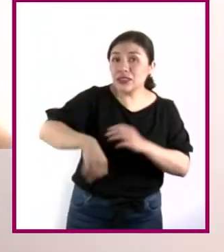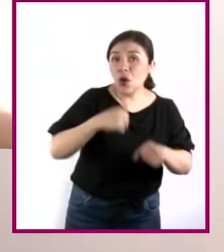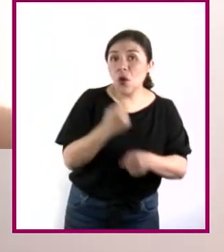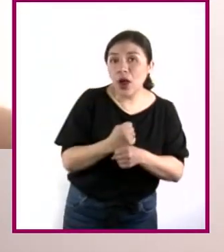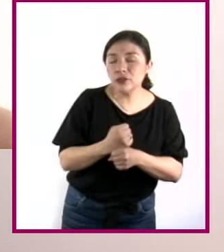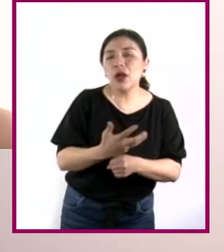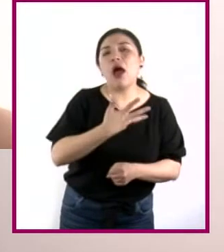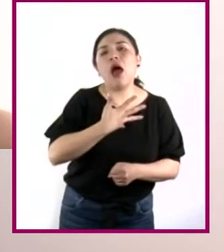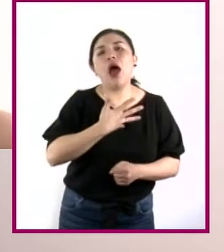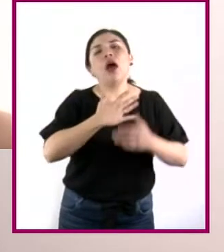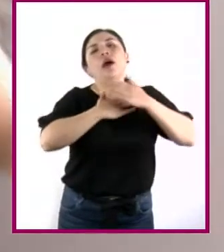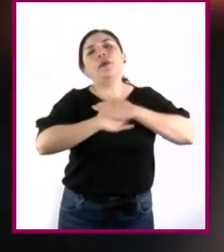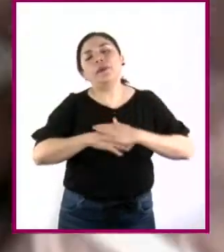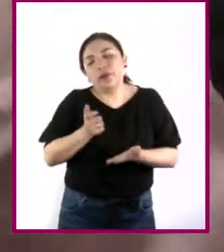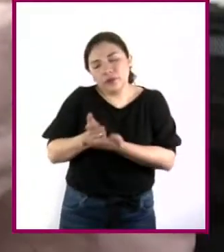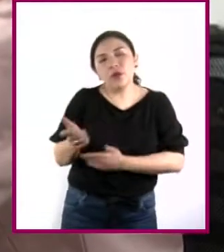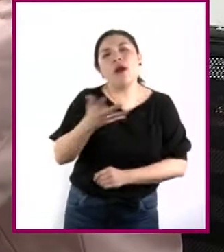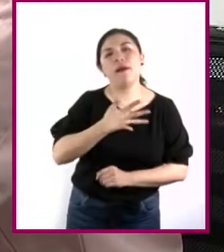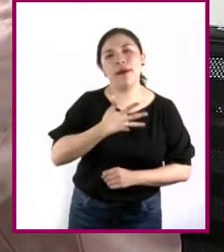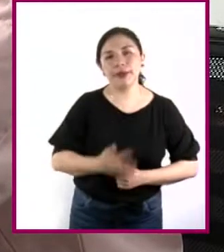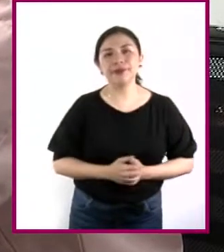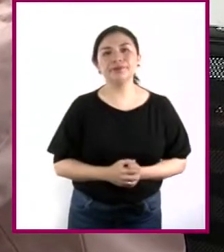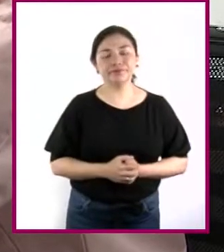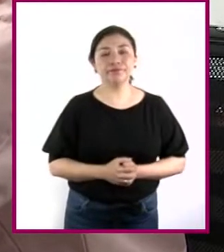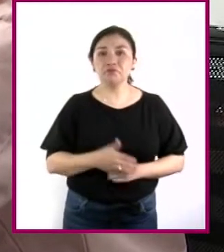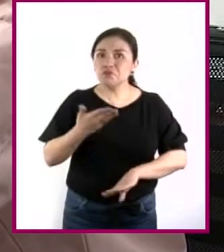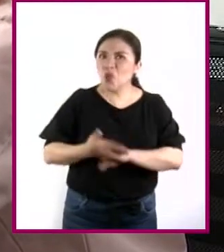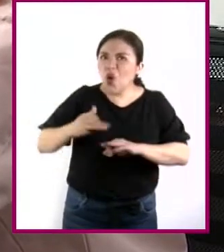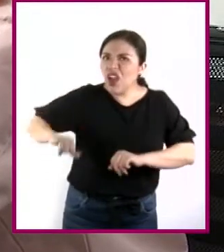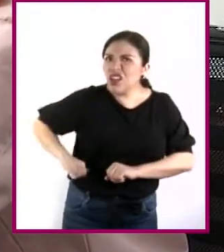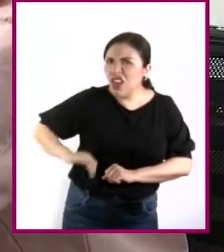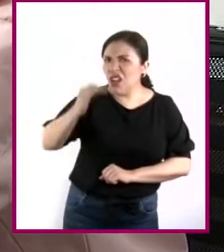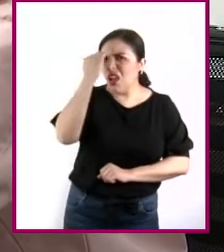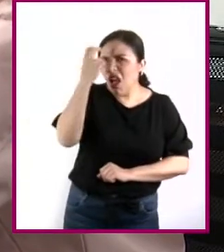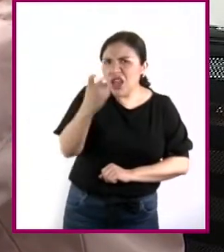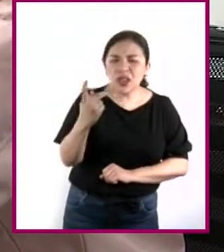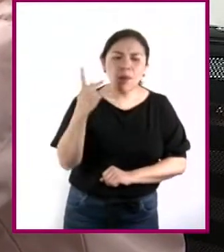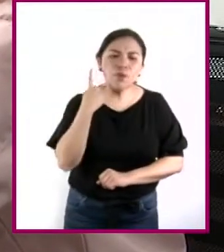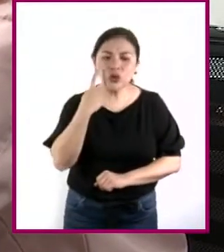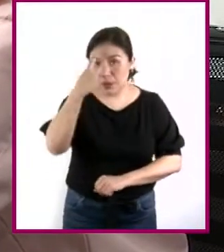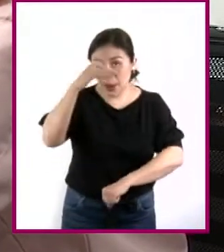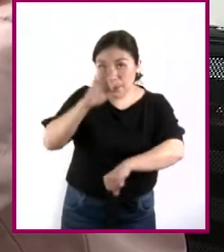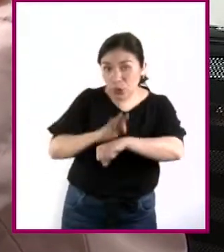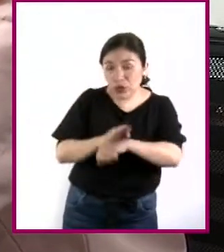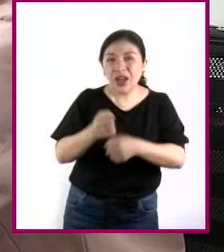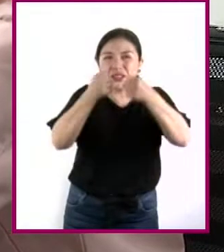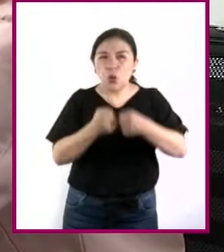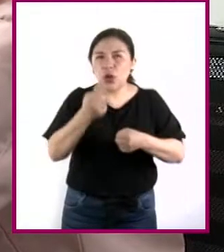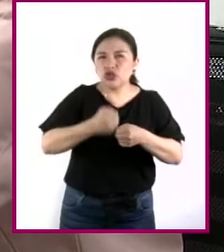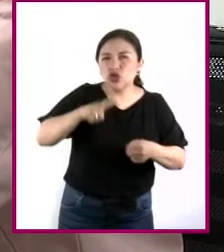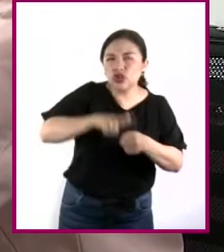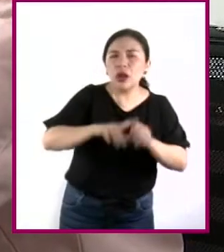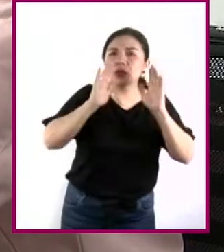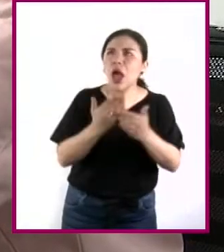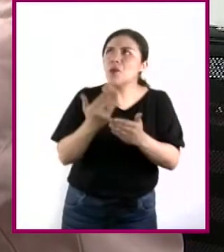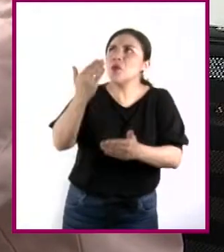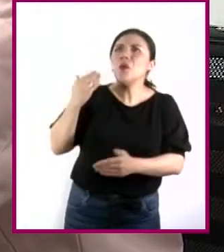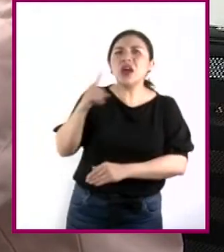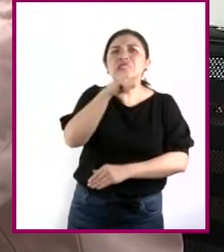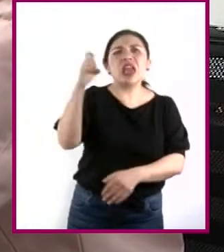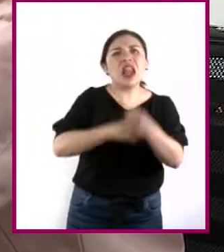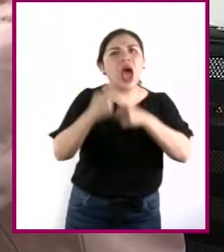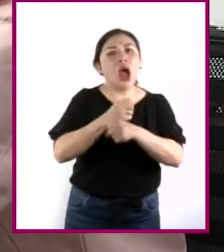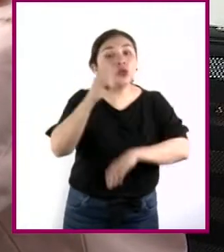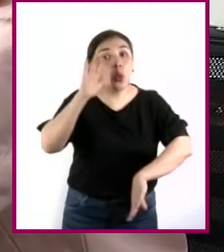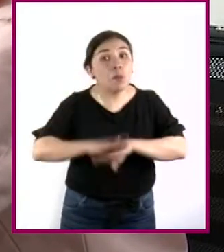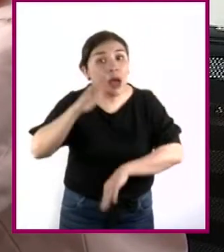65 años y más. Es muy interesante saber que las políticas de protección o seguridad social tienen más de un siglo de existencia